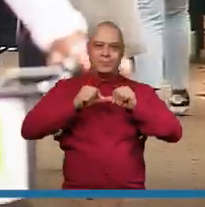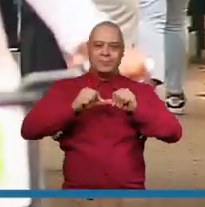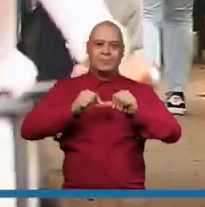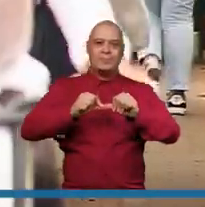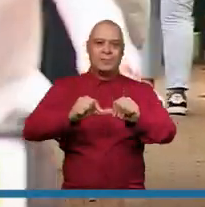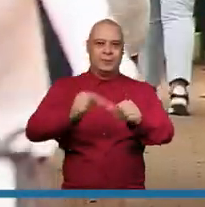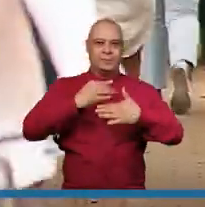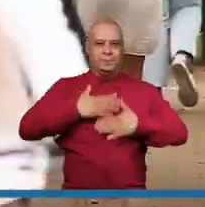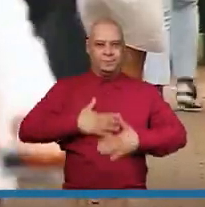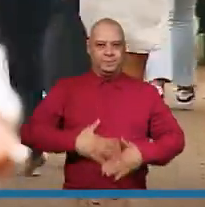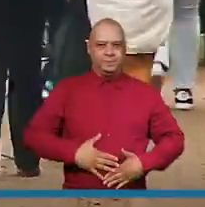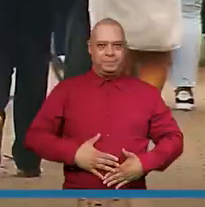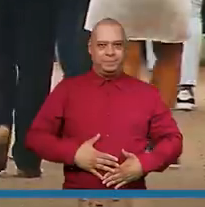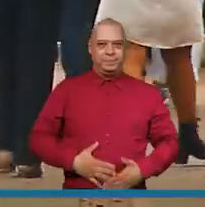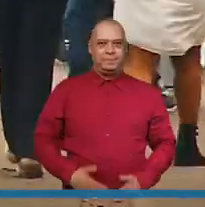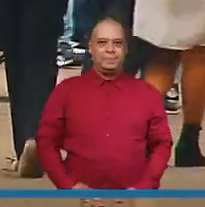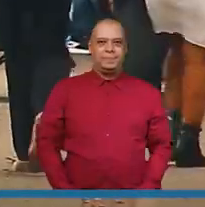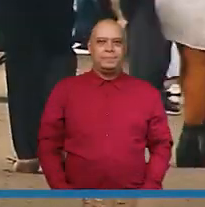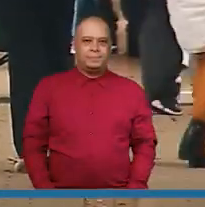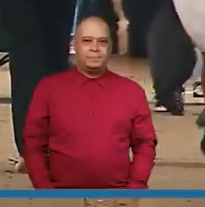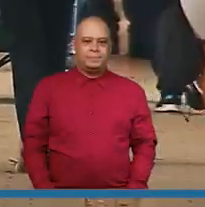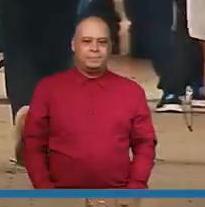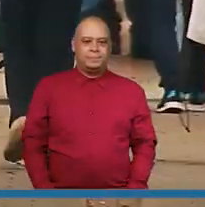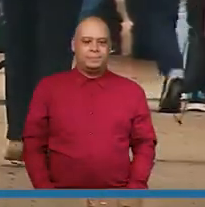Futuro sostenible.